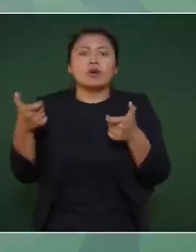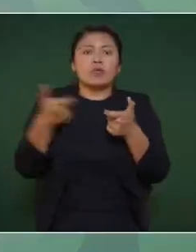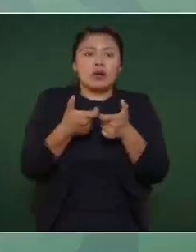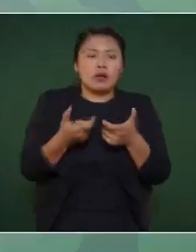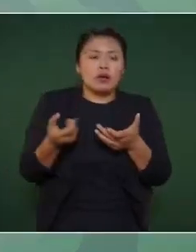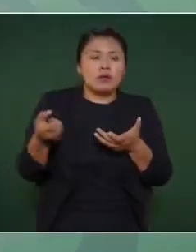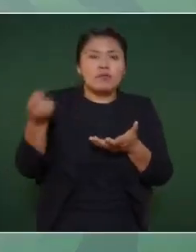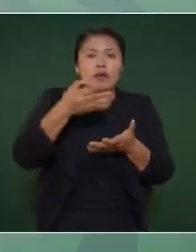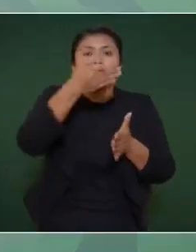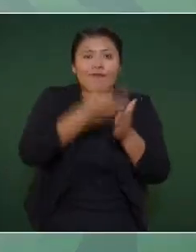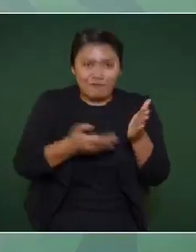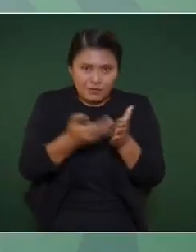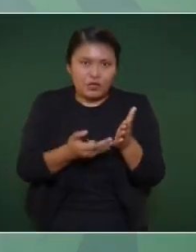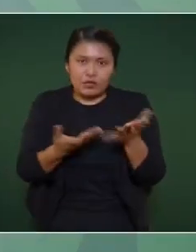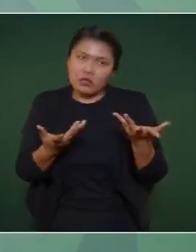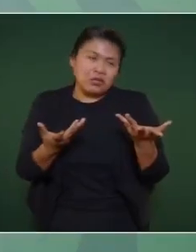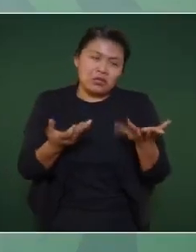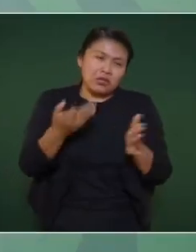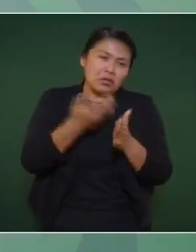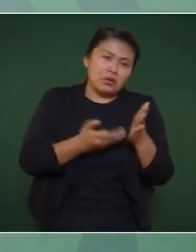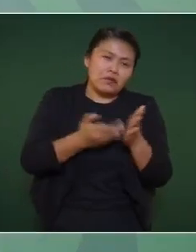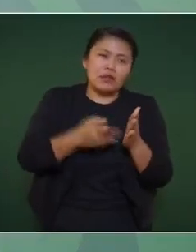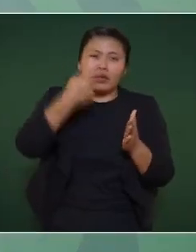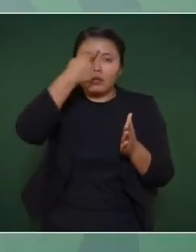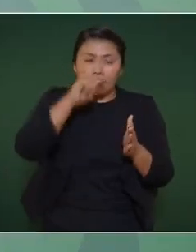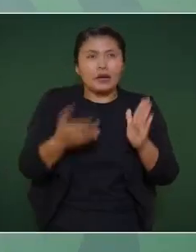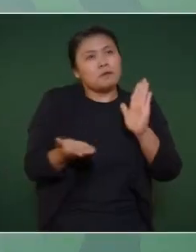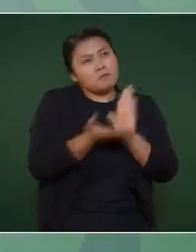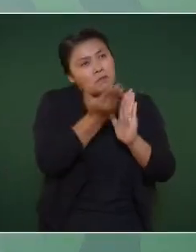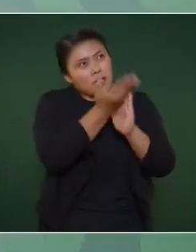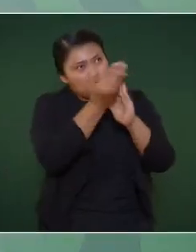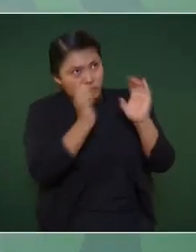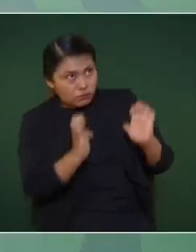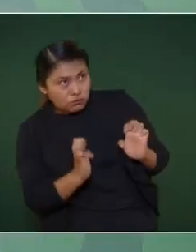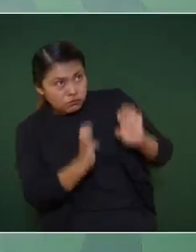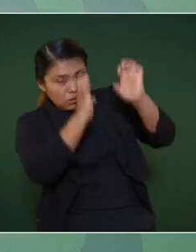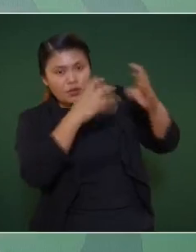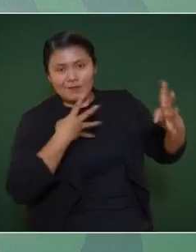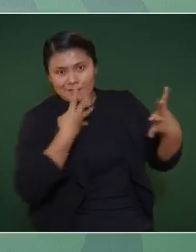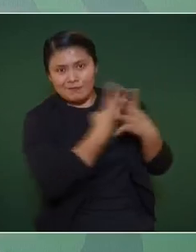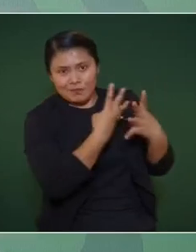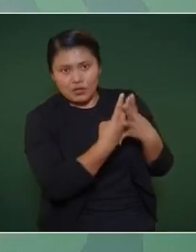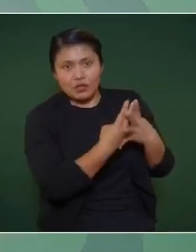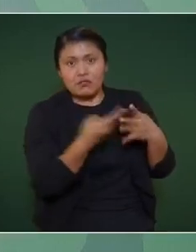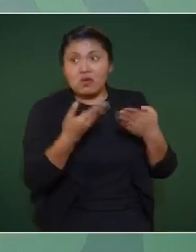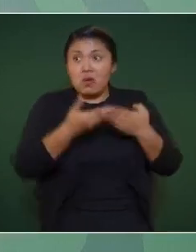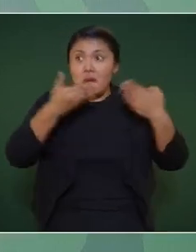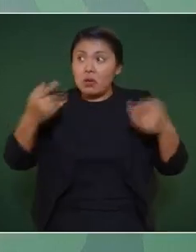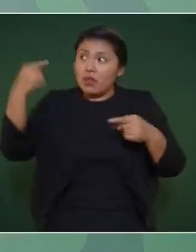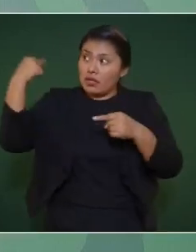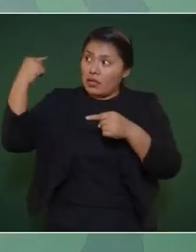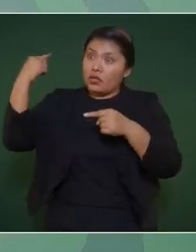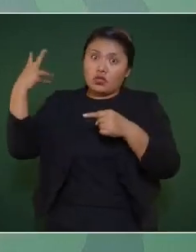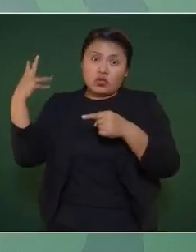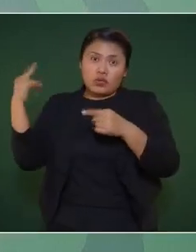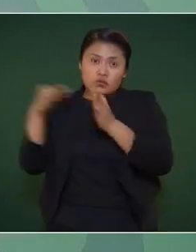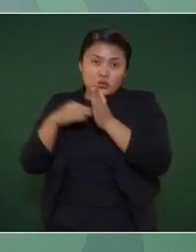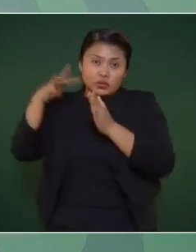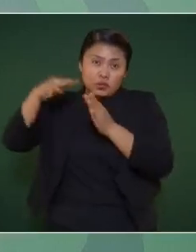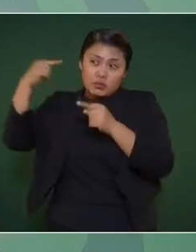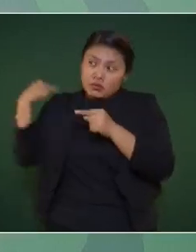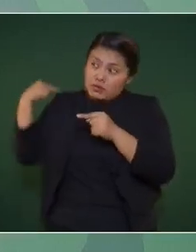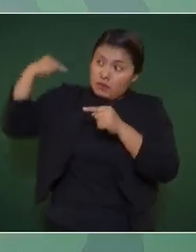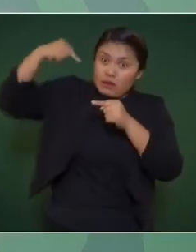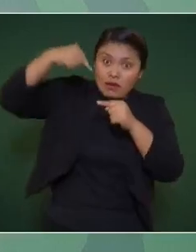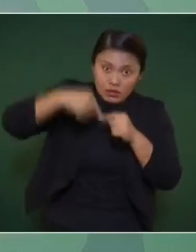que falta aún para esta construcción. Y a la fecha, pues no se ha concluido con